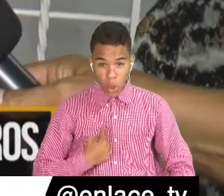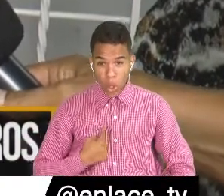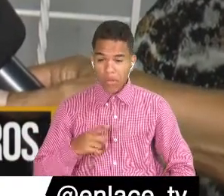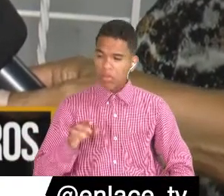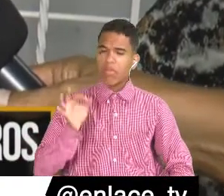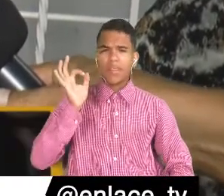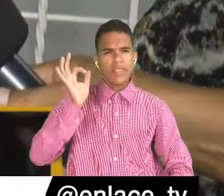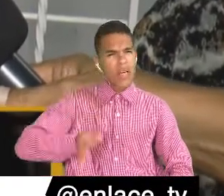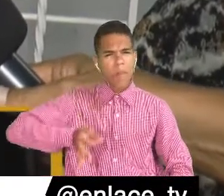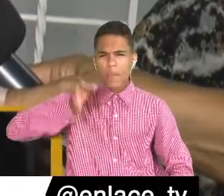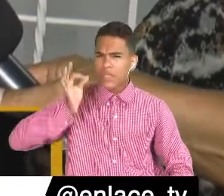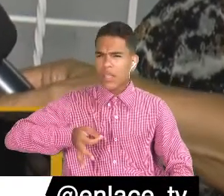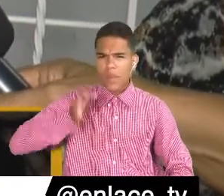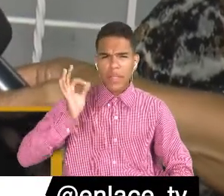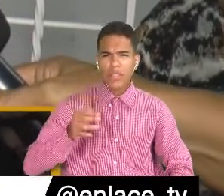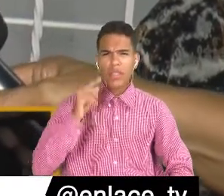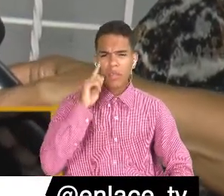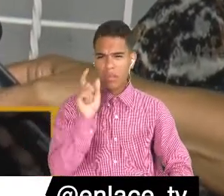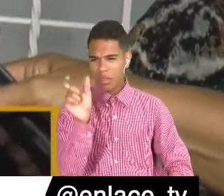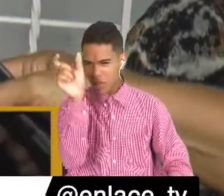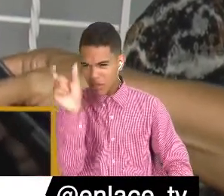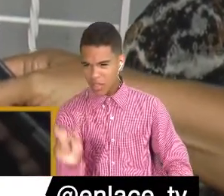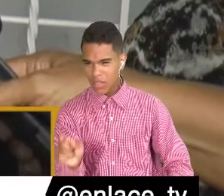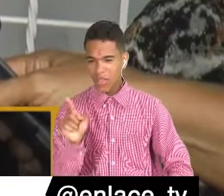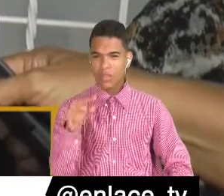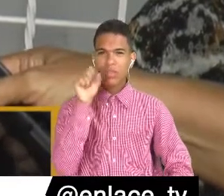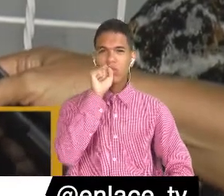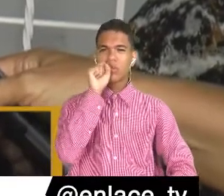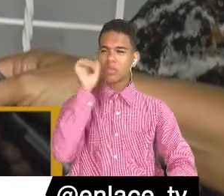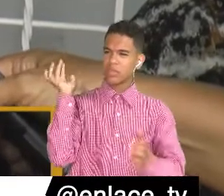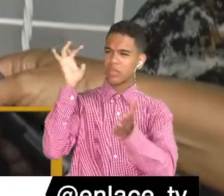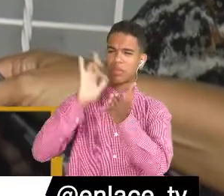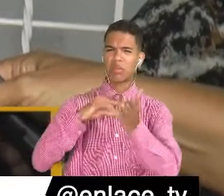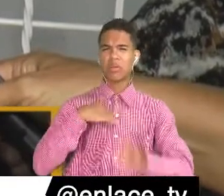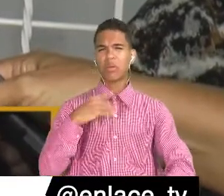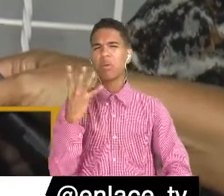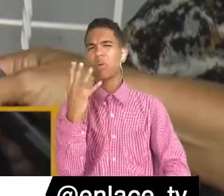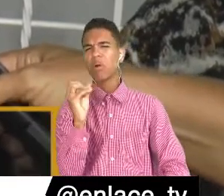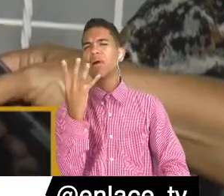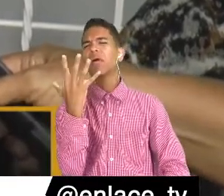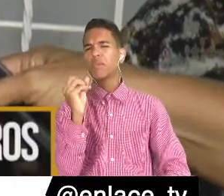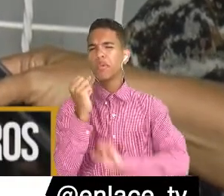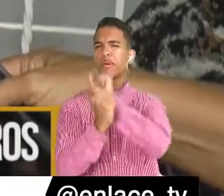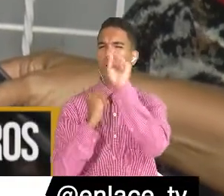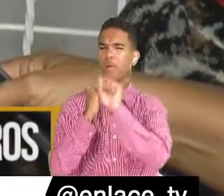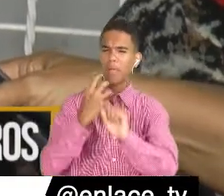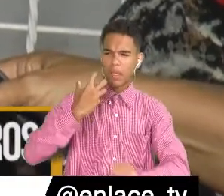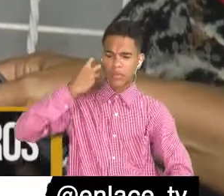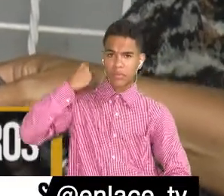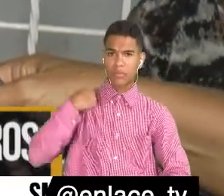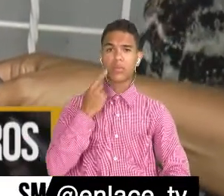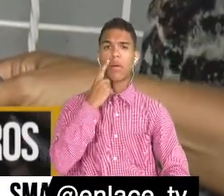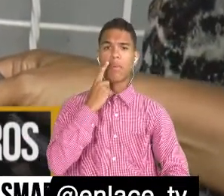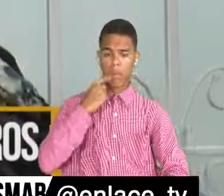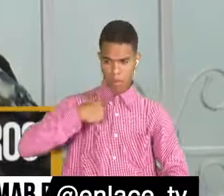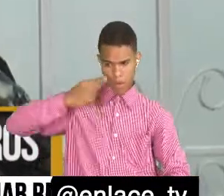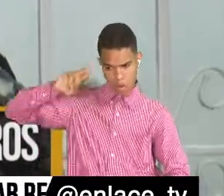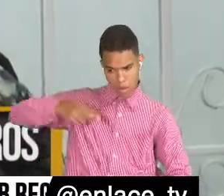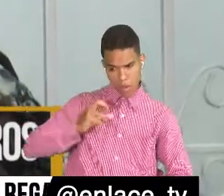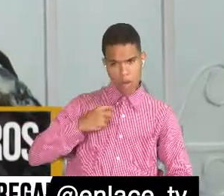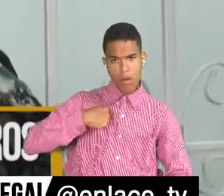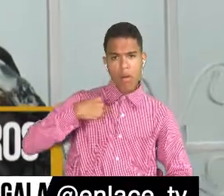que una de las personas que siempre llegó aquí a Barranca desde hace más de 40, 50 años es mi papá, quien ha tenido la oportunidad de sacar